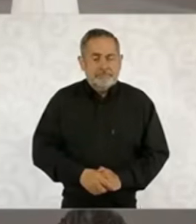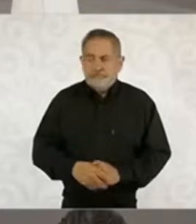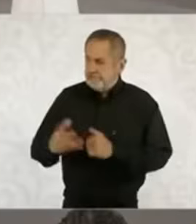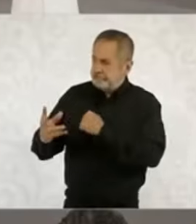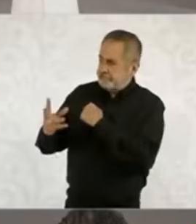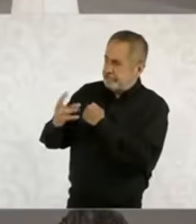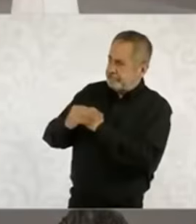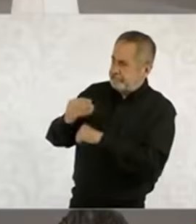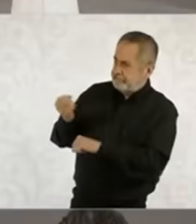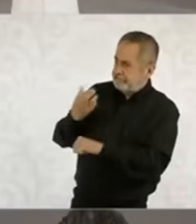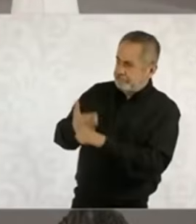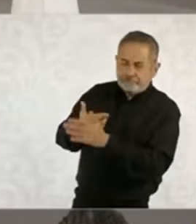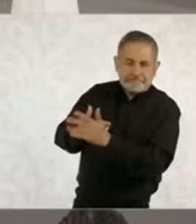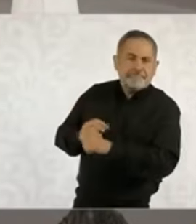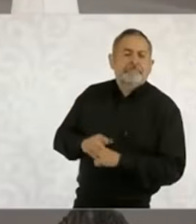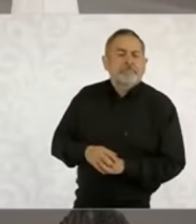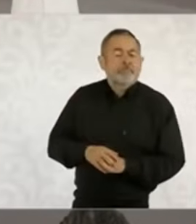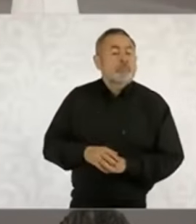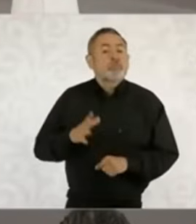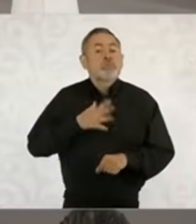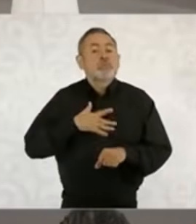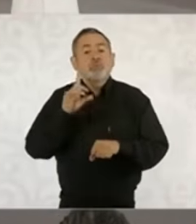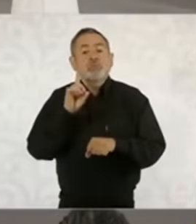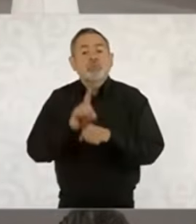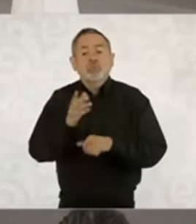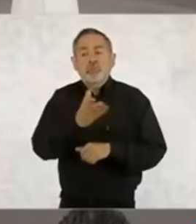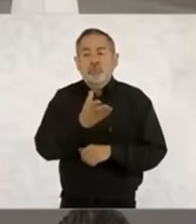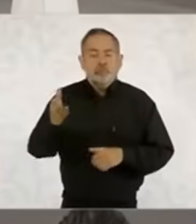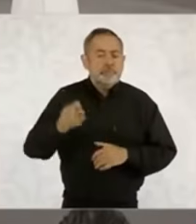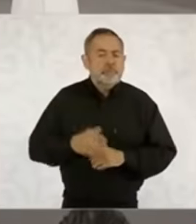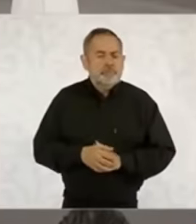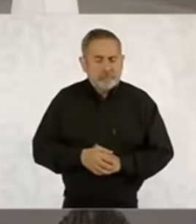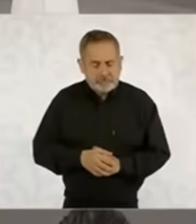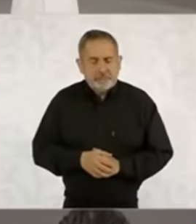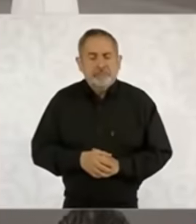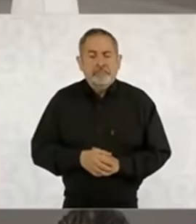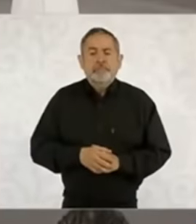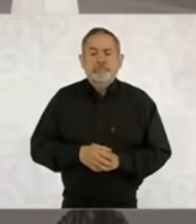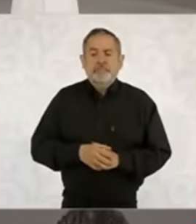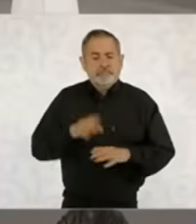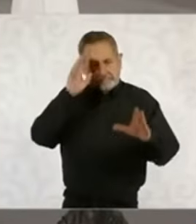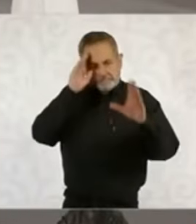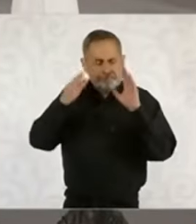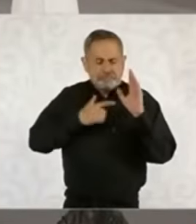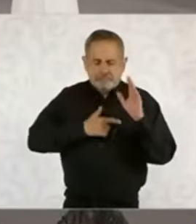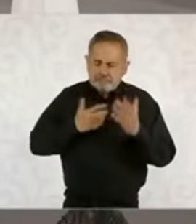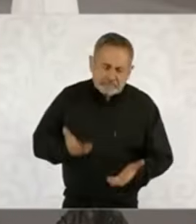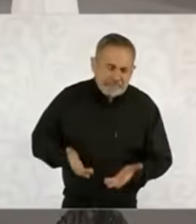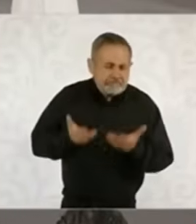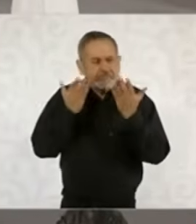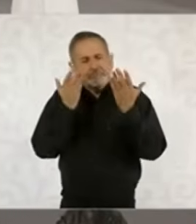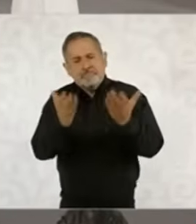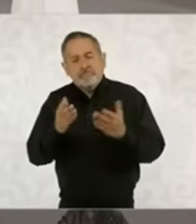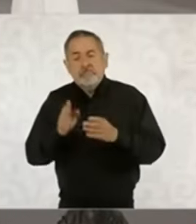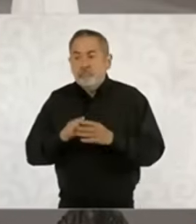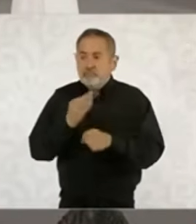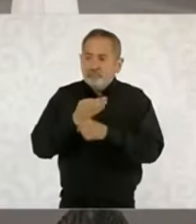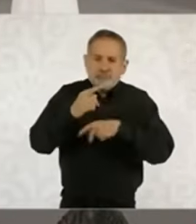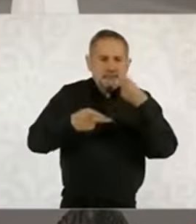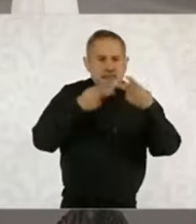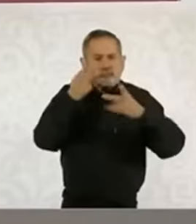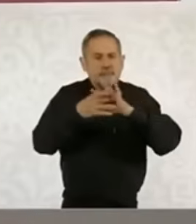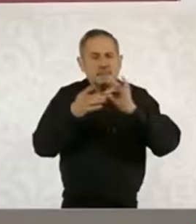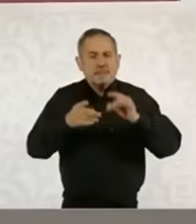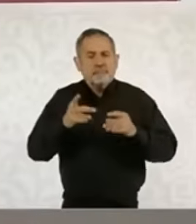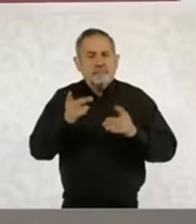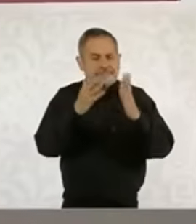Con su permiso, secretaria, muy buenos días a todos y todas. Con el gusto siempre de compartir los avances en el programa